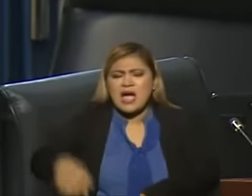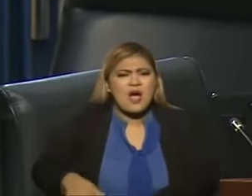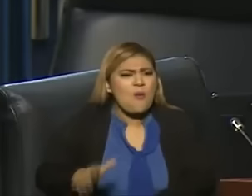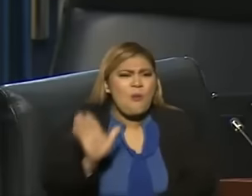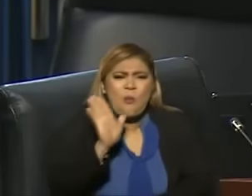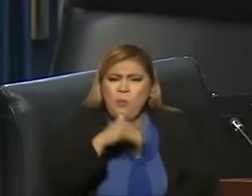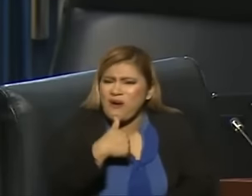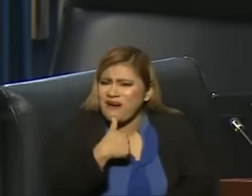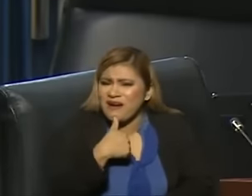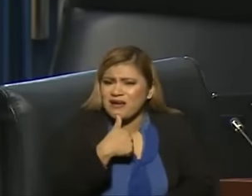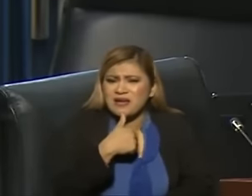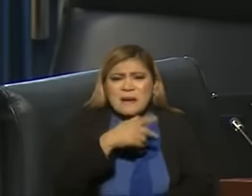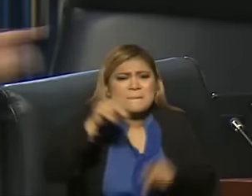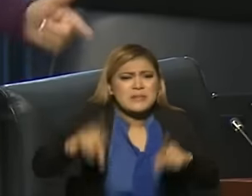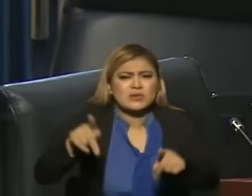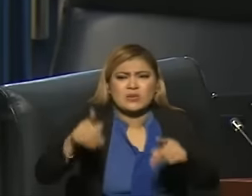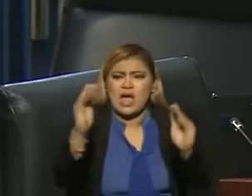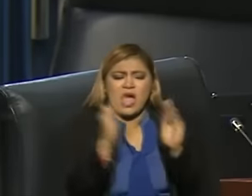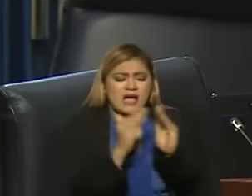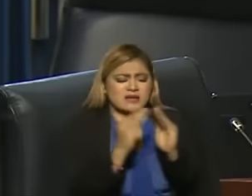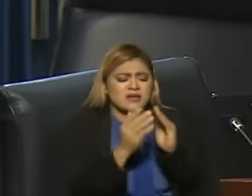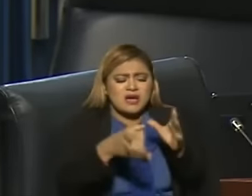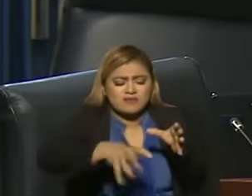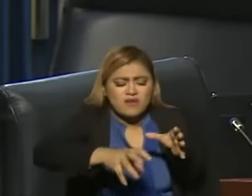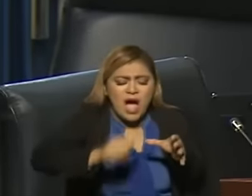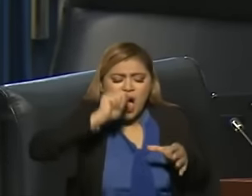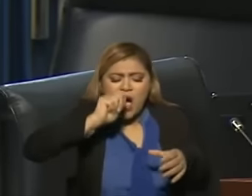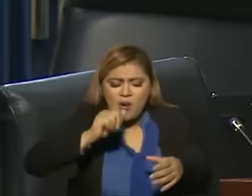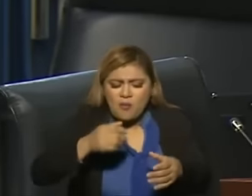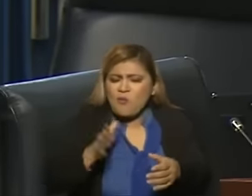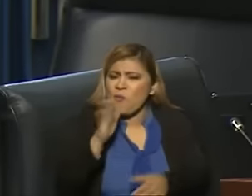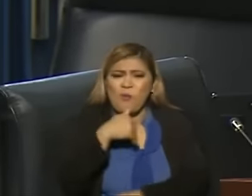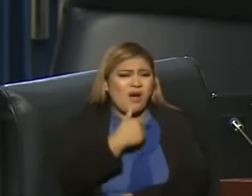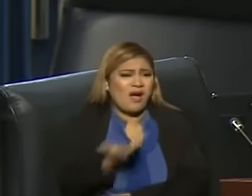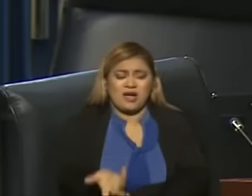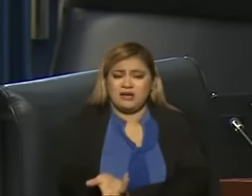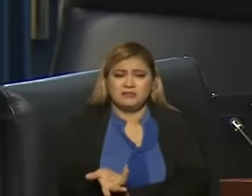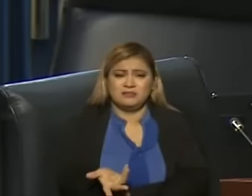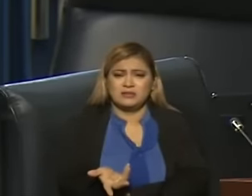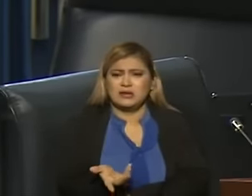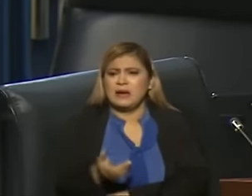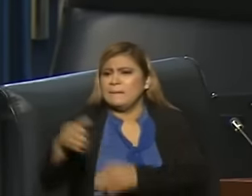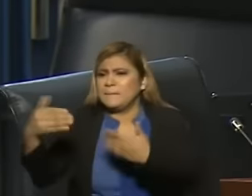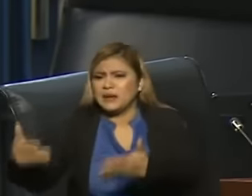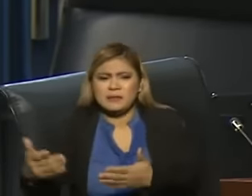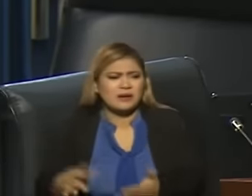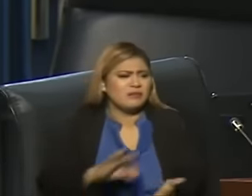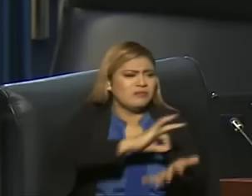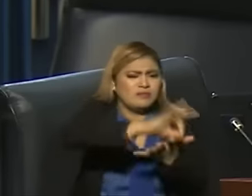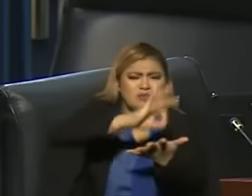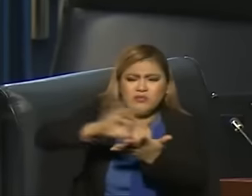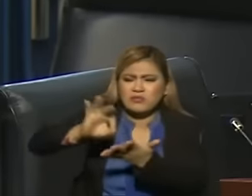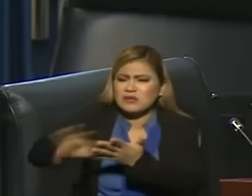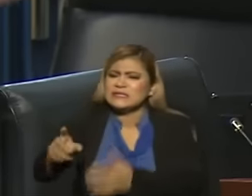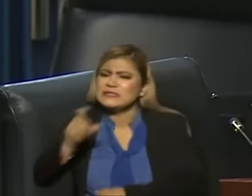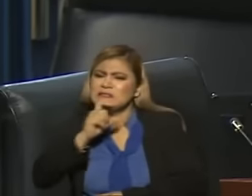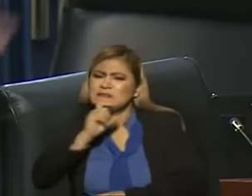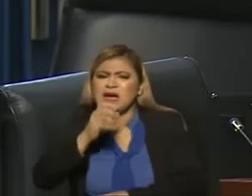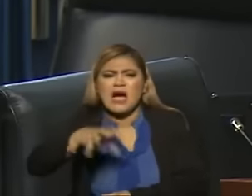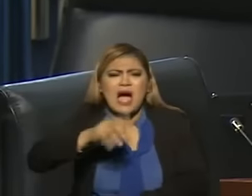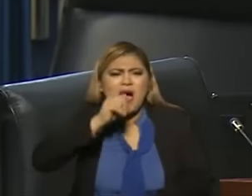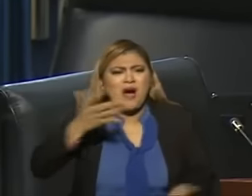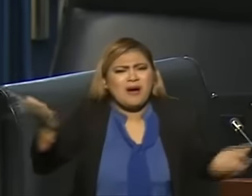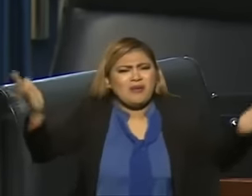Miguelito, Colón y todas las provincias de Panamá. ¿Por qué?